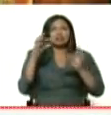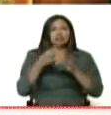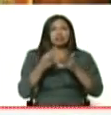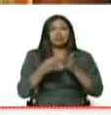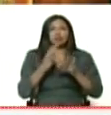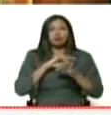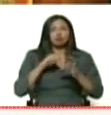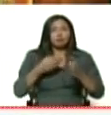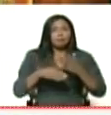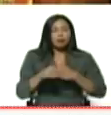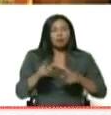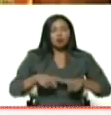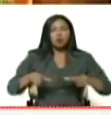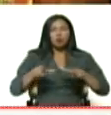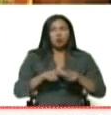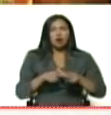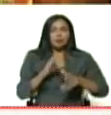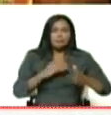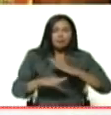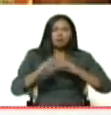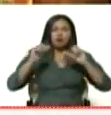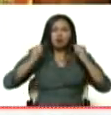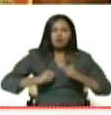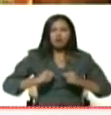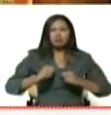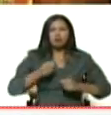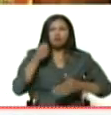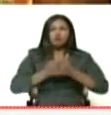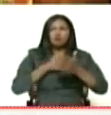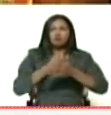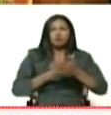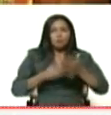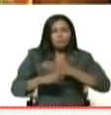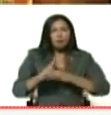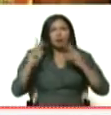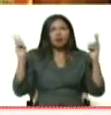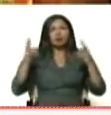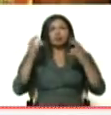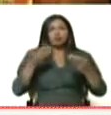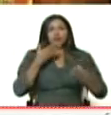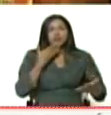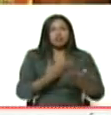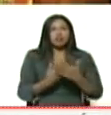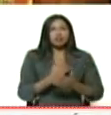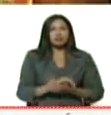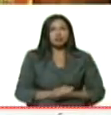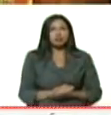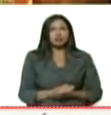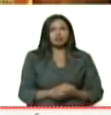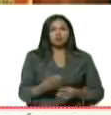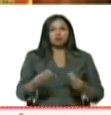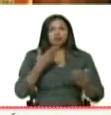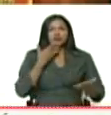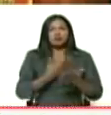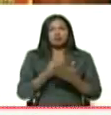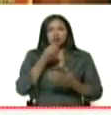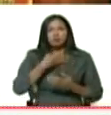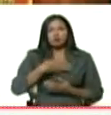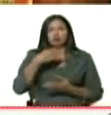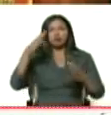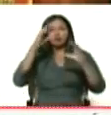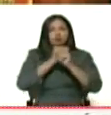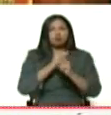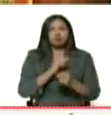pues a las regiones, a la carga, a la batalla y a la victoria. Muchas gracias, pues. Buenas noches a toda Venezuela.